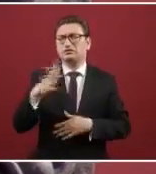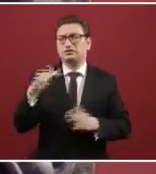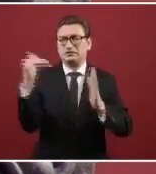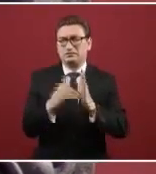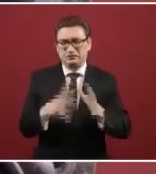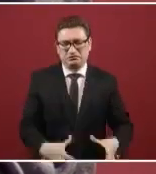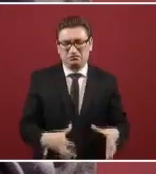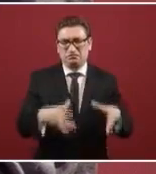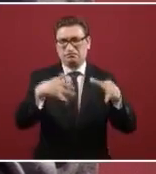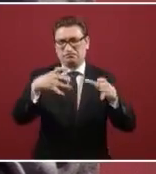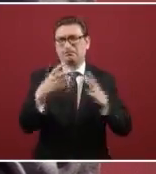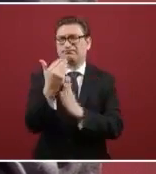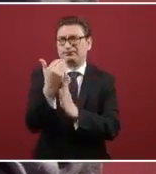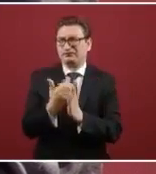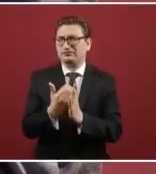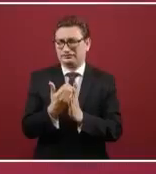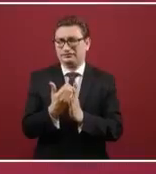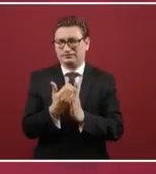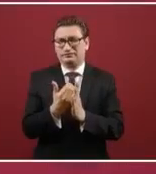1,610,000 barriles